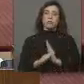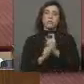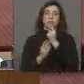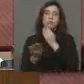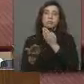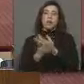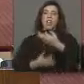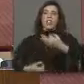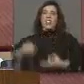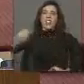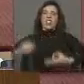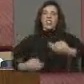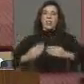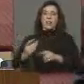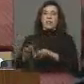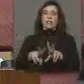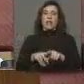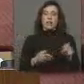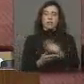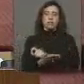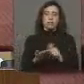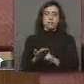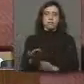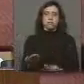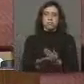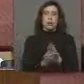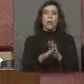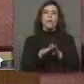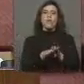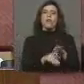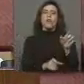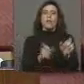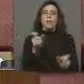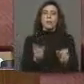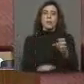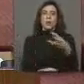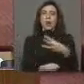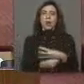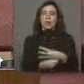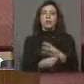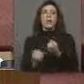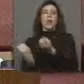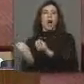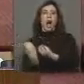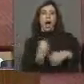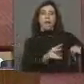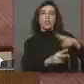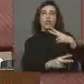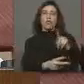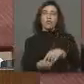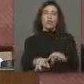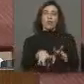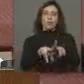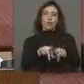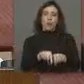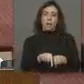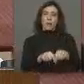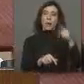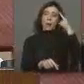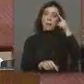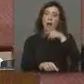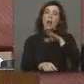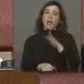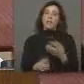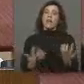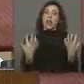tribunales de familia e interponer recursos de protección a favor de los adultos que han sido abandonados por sus familias para que estos se